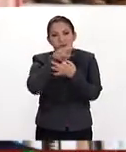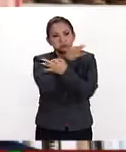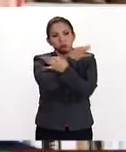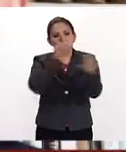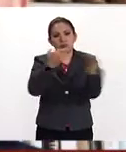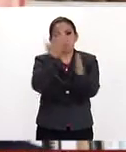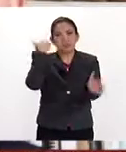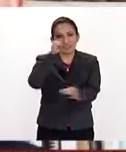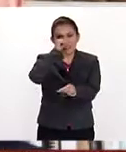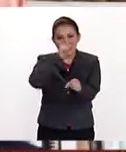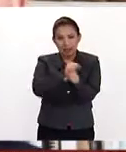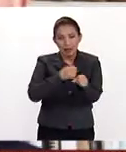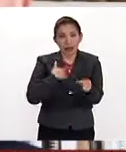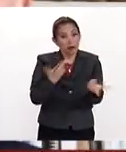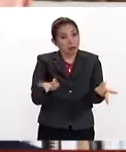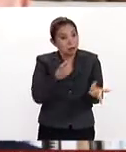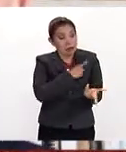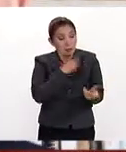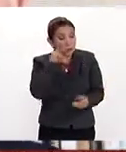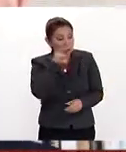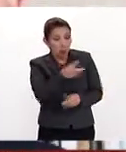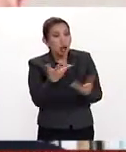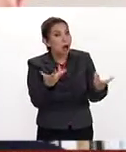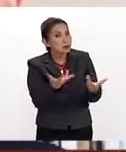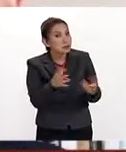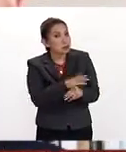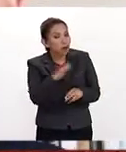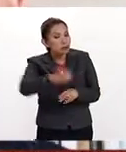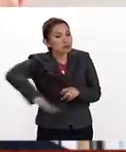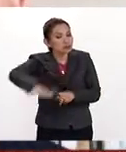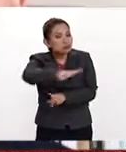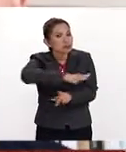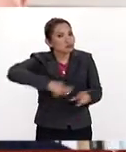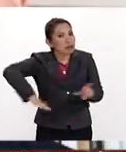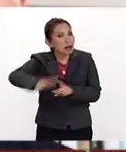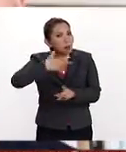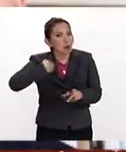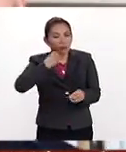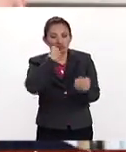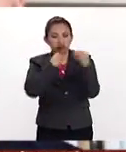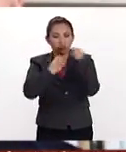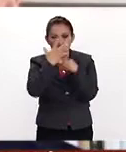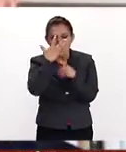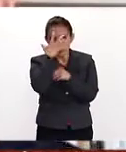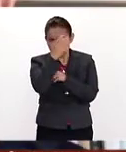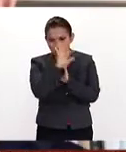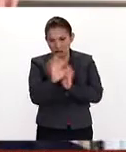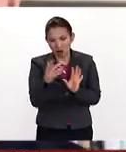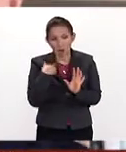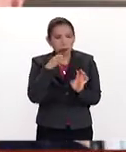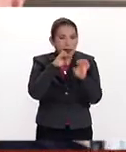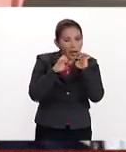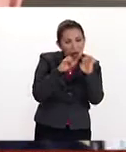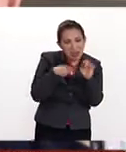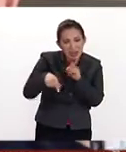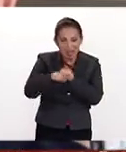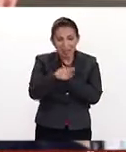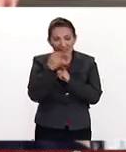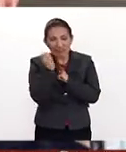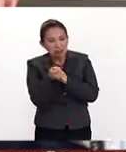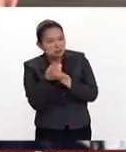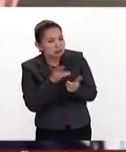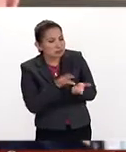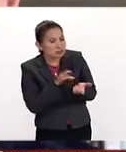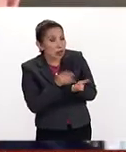general secretario, que hay que señalar fueron hechas en el contexto de un desayuno informal con los periodistas que cubren la